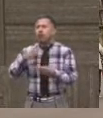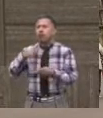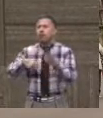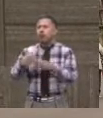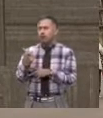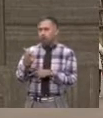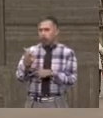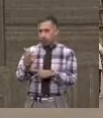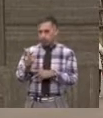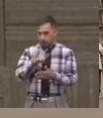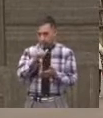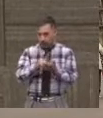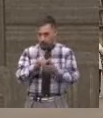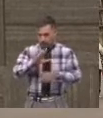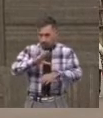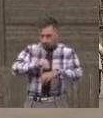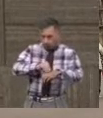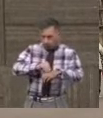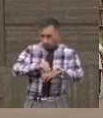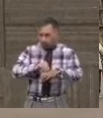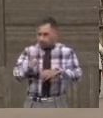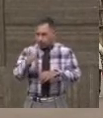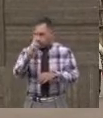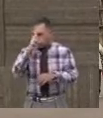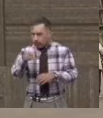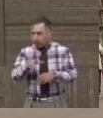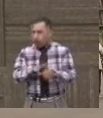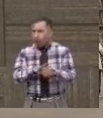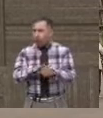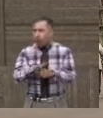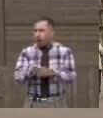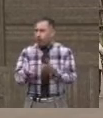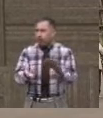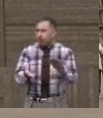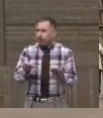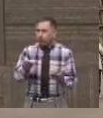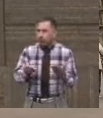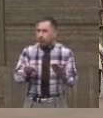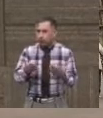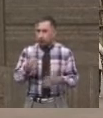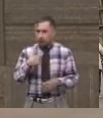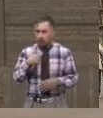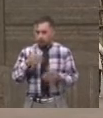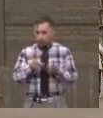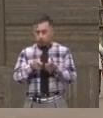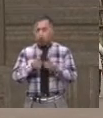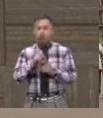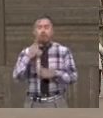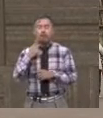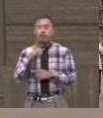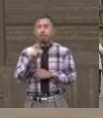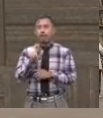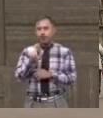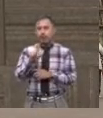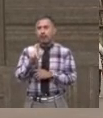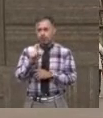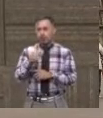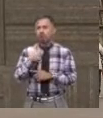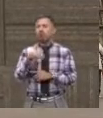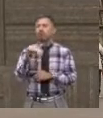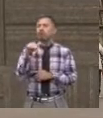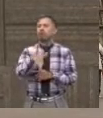ilícito. Aquí estamos pidiendo, como Partido de la Revolución Democrática, una